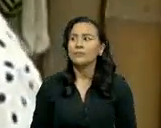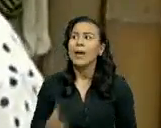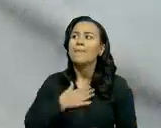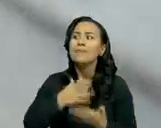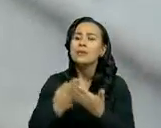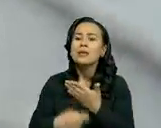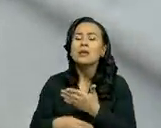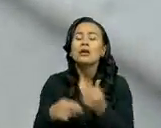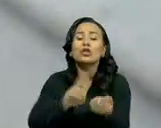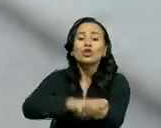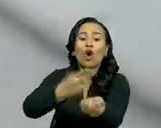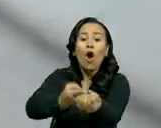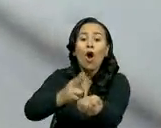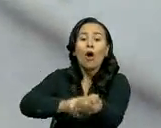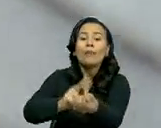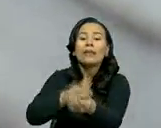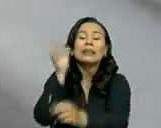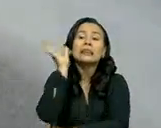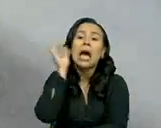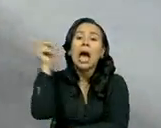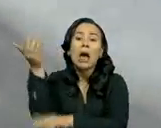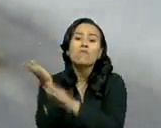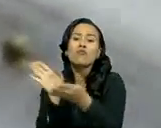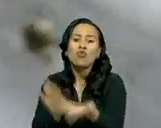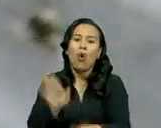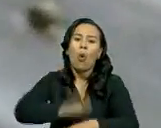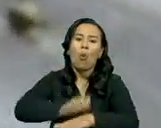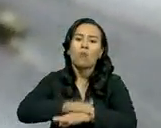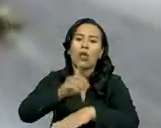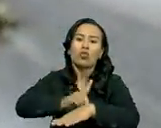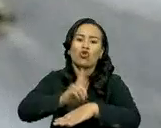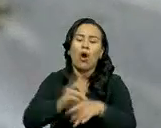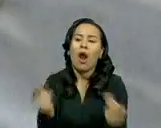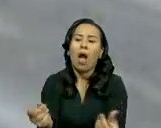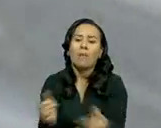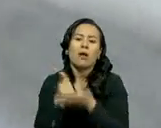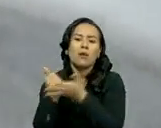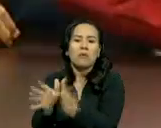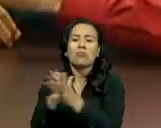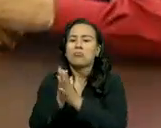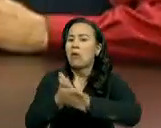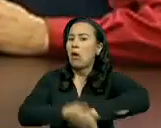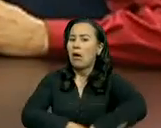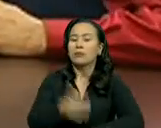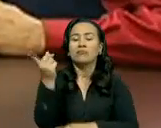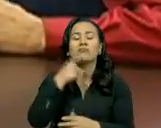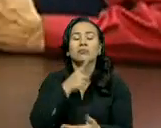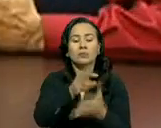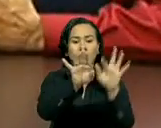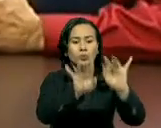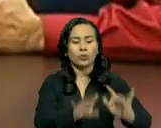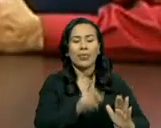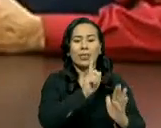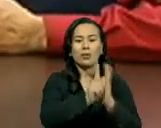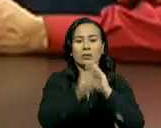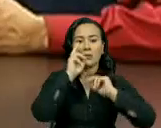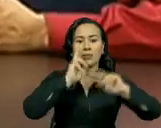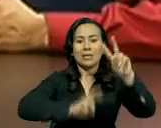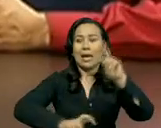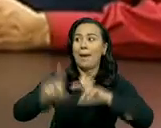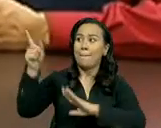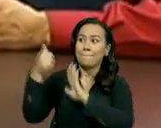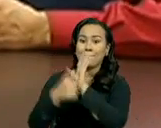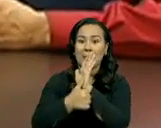sobrina. Anunciaron que presentarán una denuncia en las próximas horas para que se investigue el caso, pero el Ministerio de Salud Pública aseguró que el